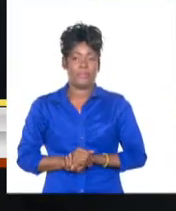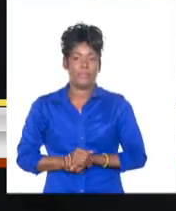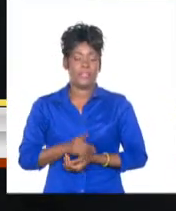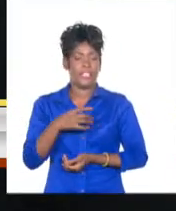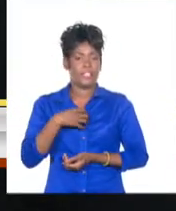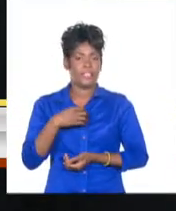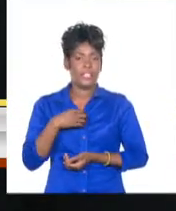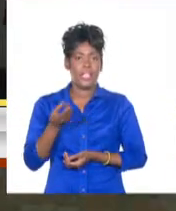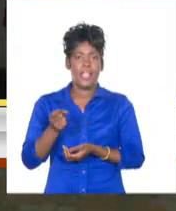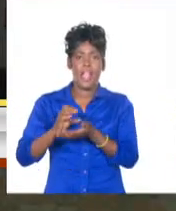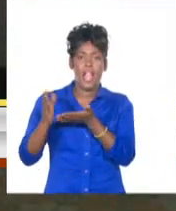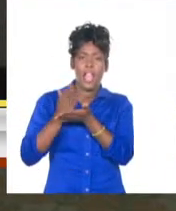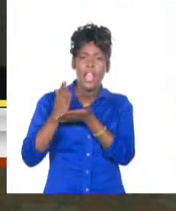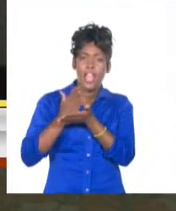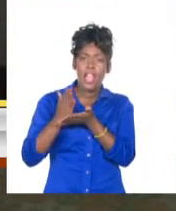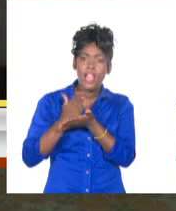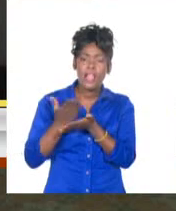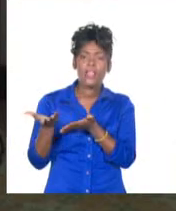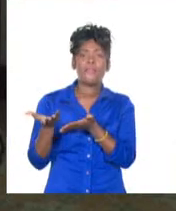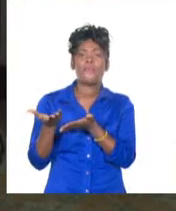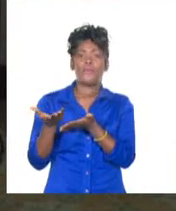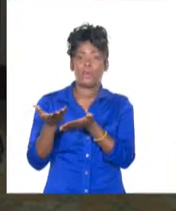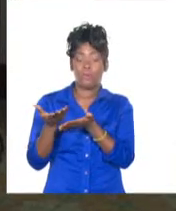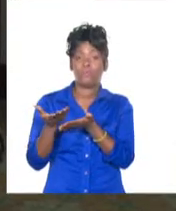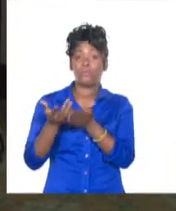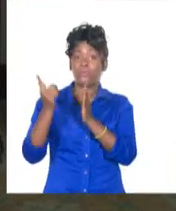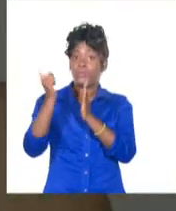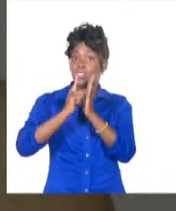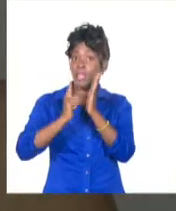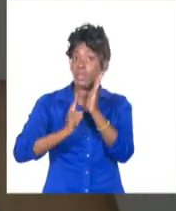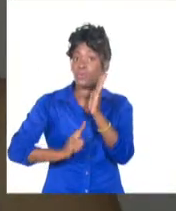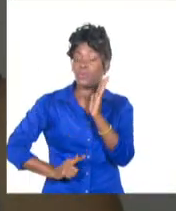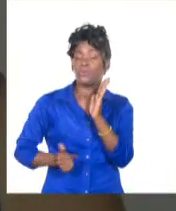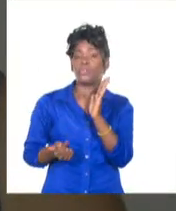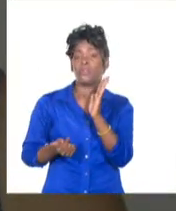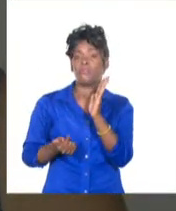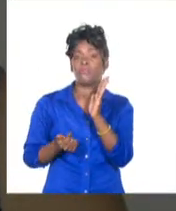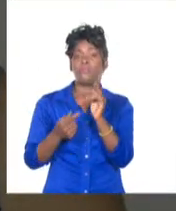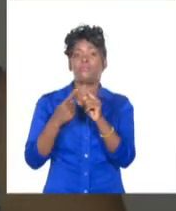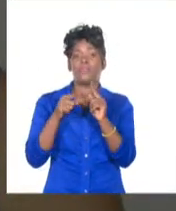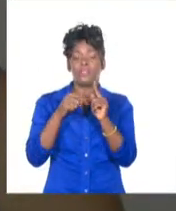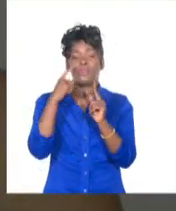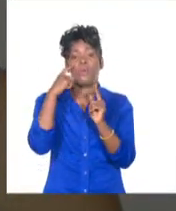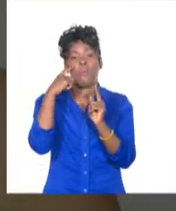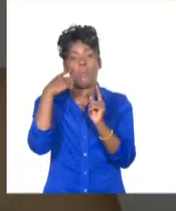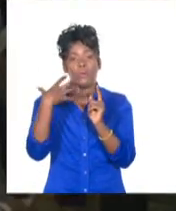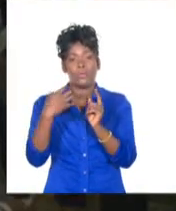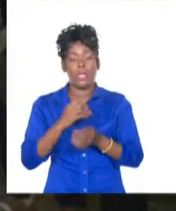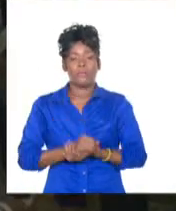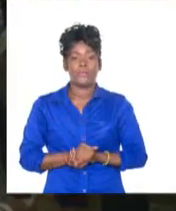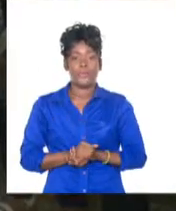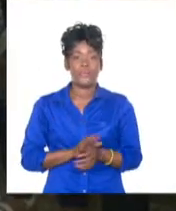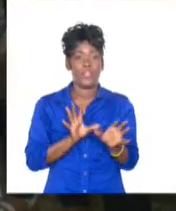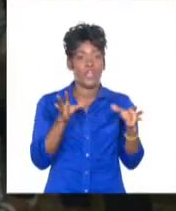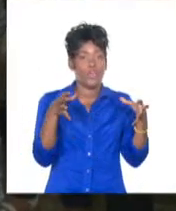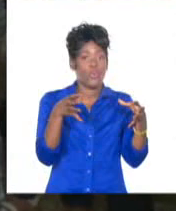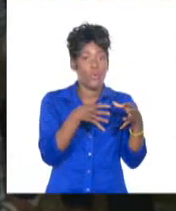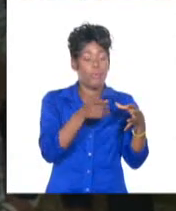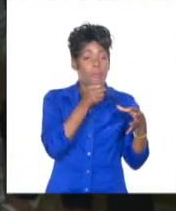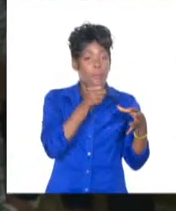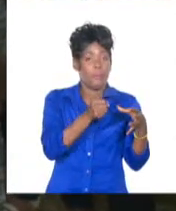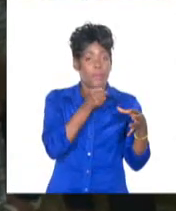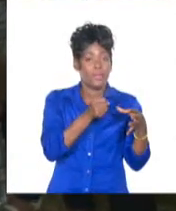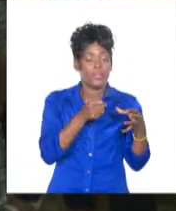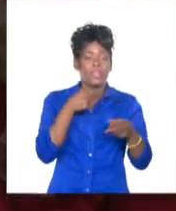Literatura Enrique José Varona, en coordinación con la fundación que lleva el nombre del poeta nacional, organizó la jornada Los Días